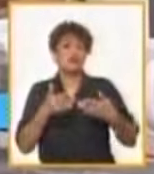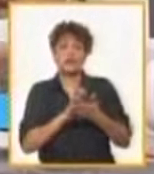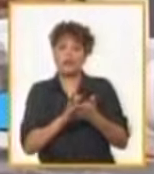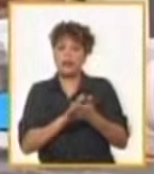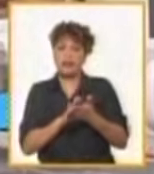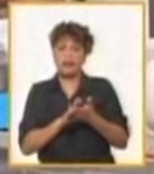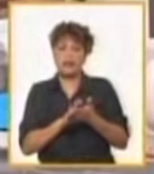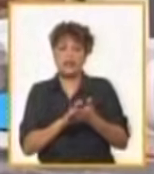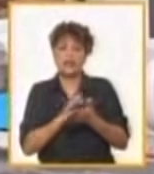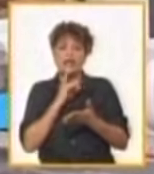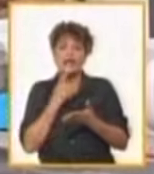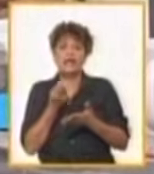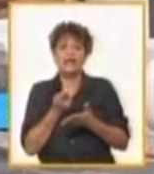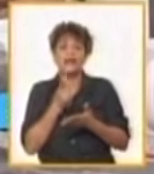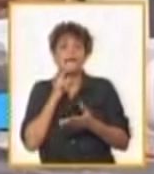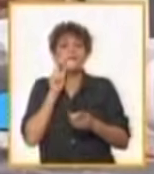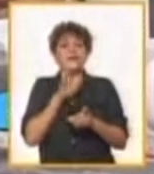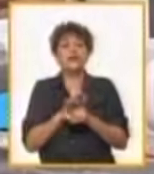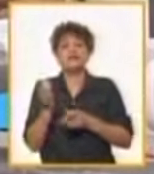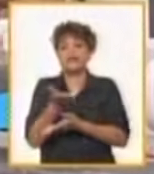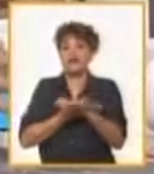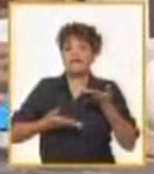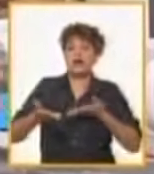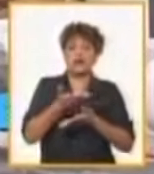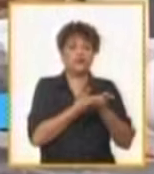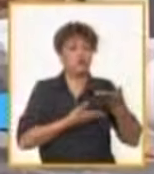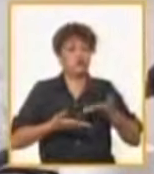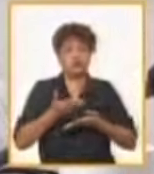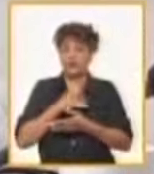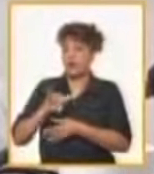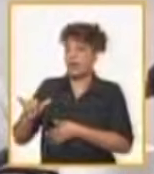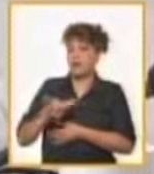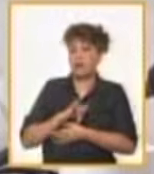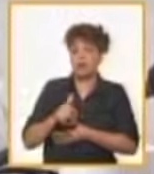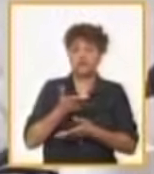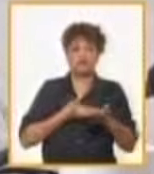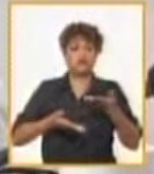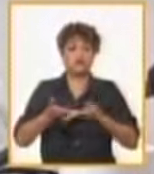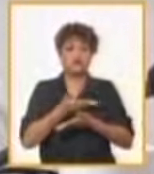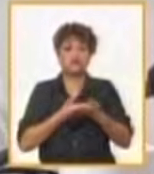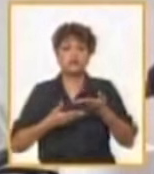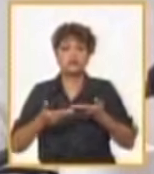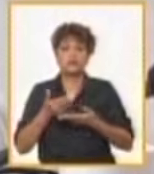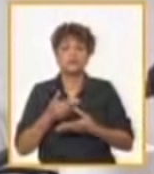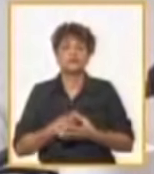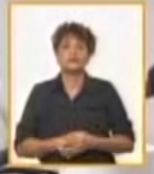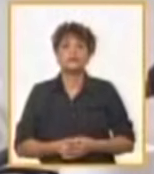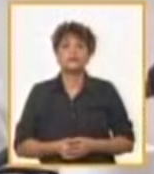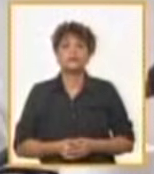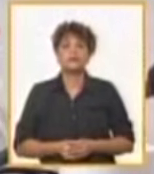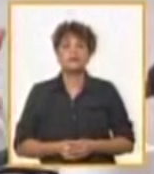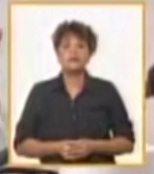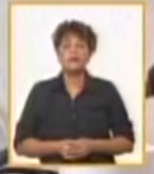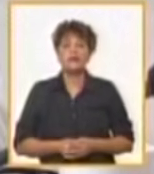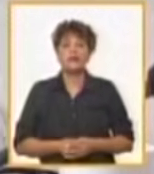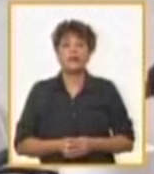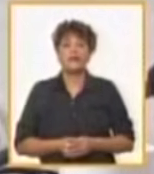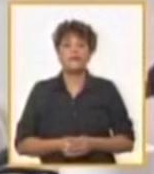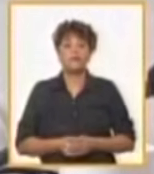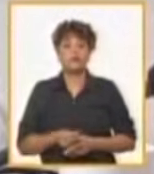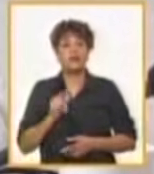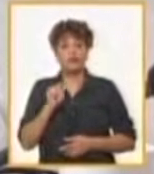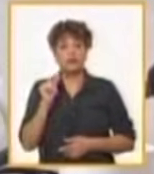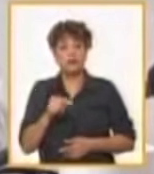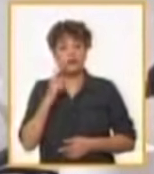está entrando en debate, en reflexión de igual a igual, porque Miguel apuntaba el hecho de que es un intelectual, y era un intelectual de altos quilates,